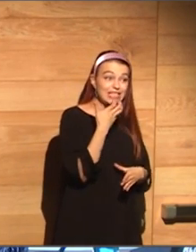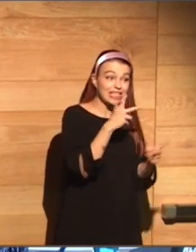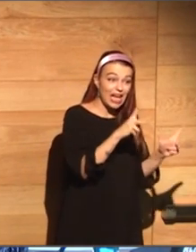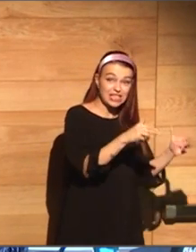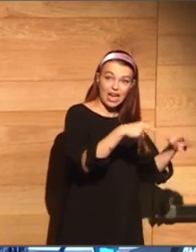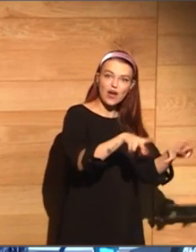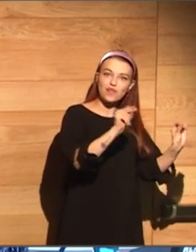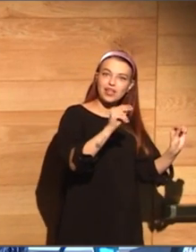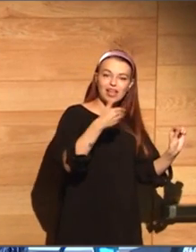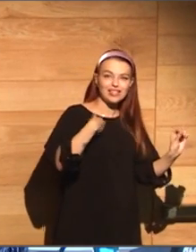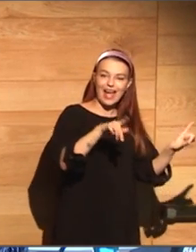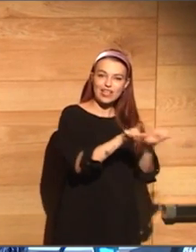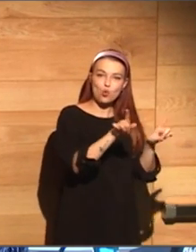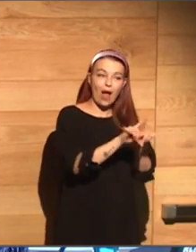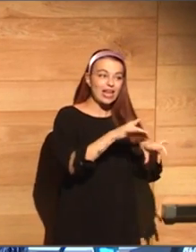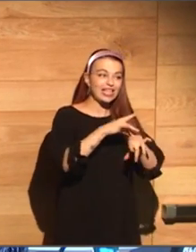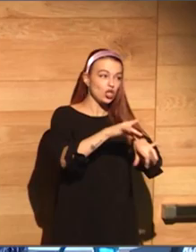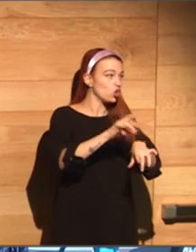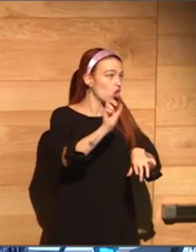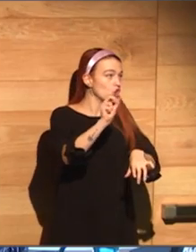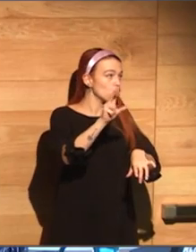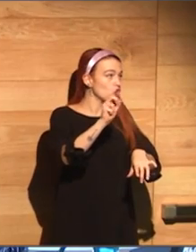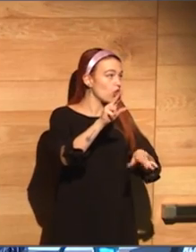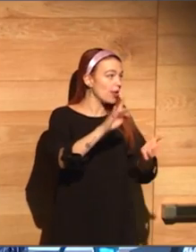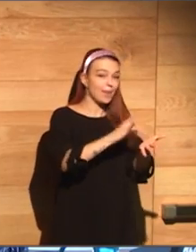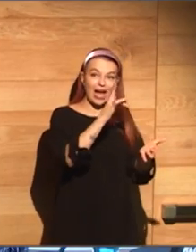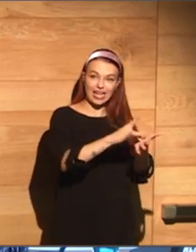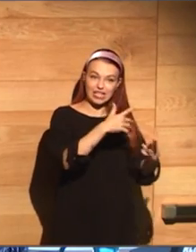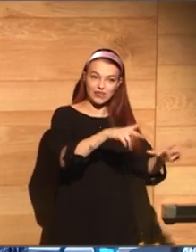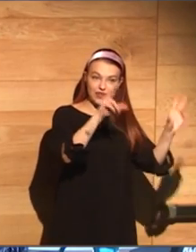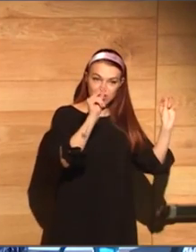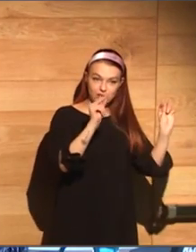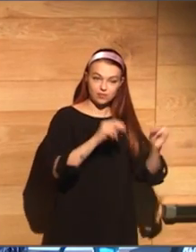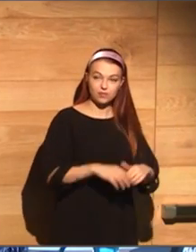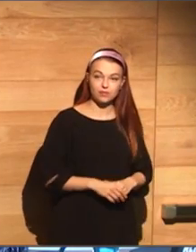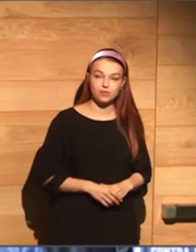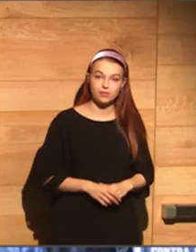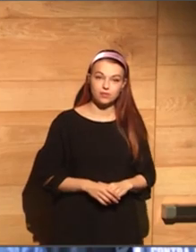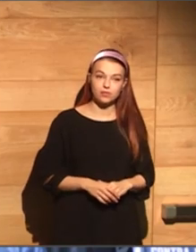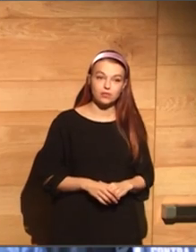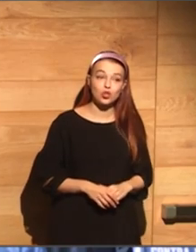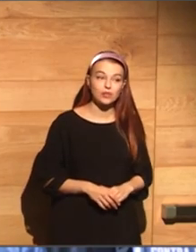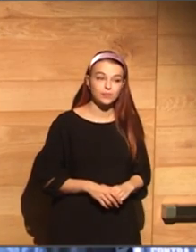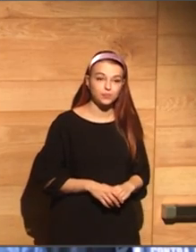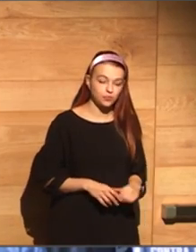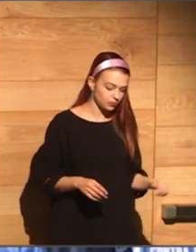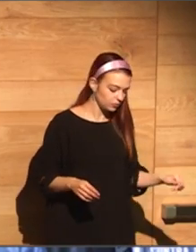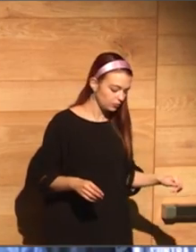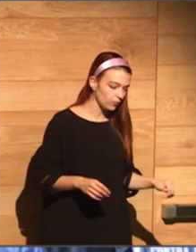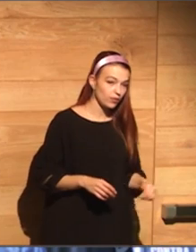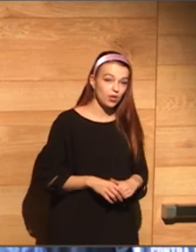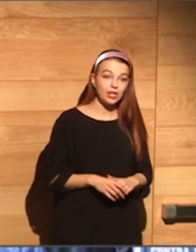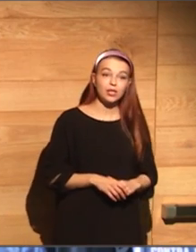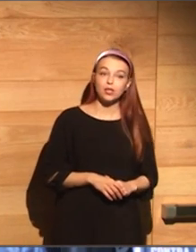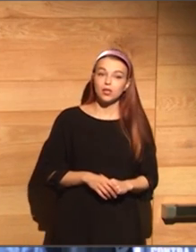hemos ventilado 12 páginas del guión, a lo mejor. Ten en cuenta además que todas estas primeras películas de esta fase tienen un único